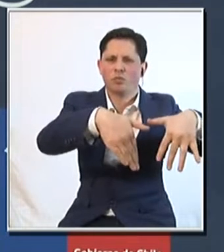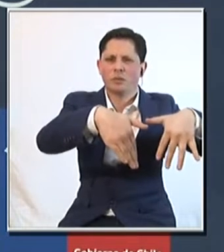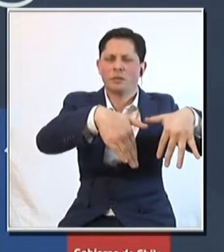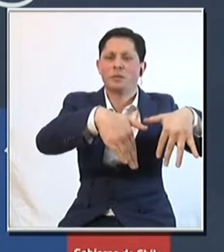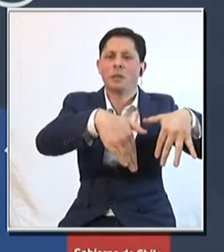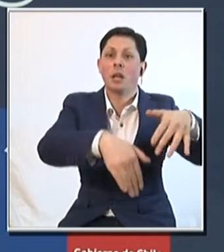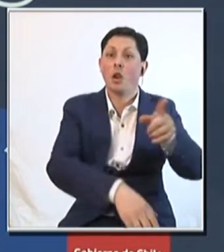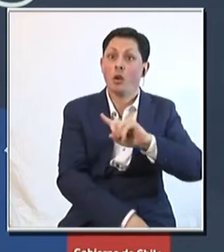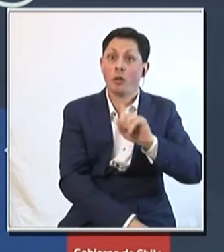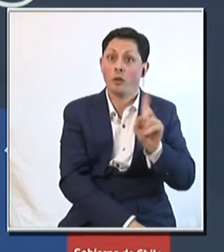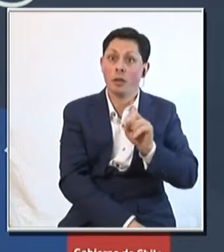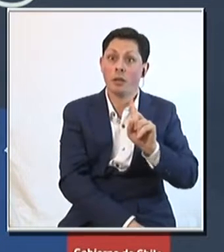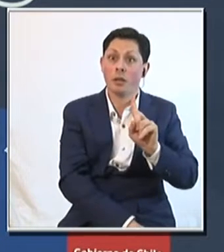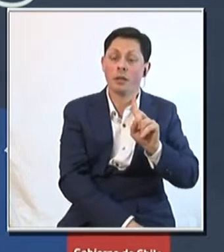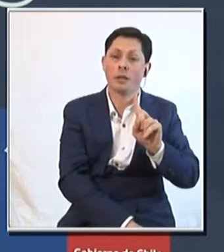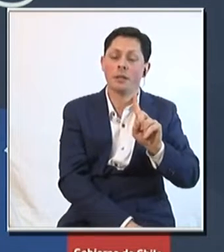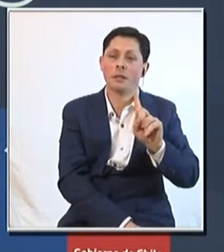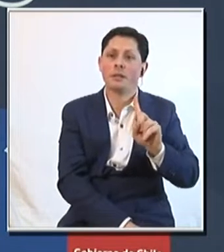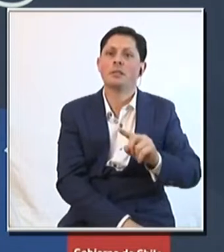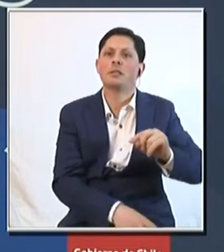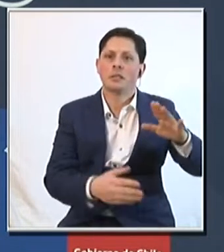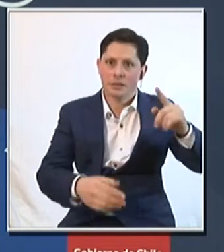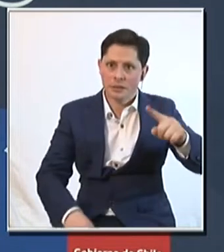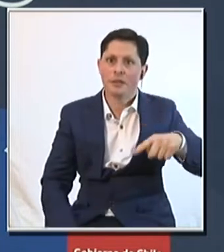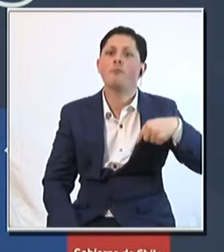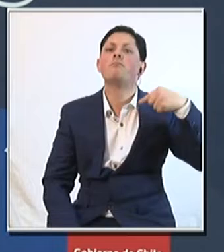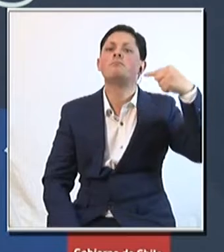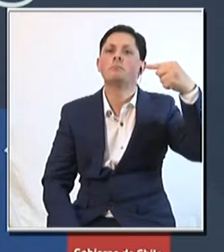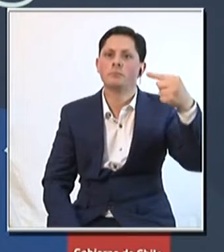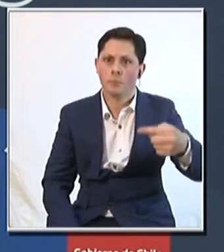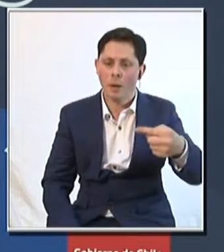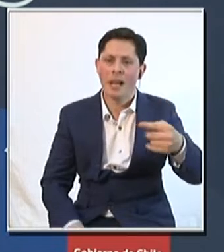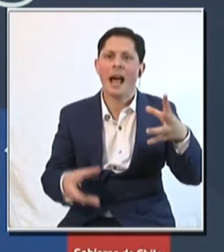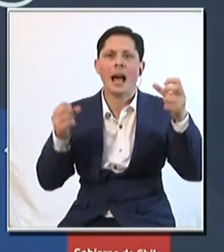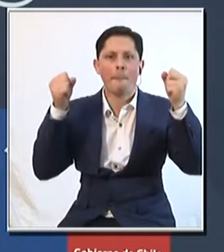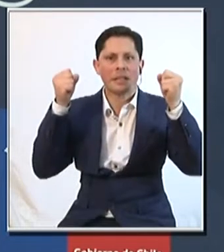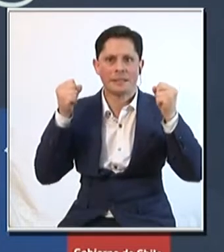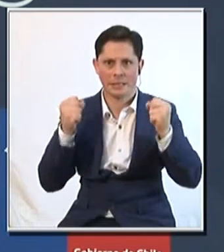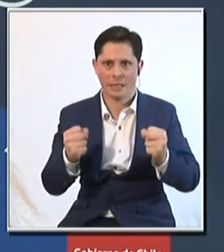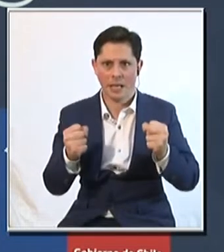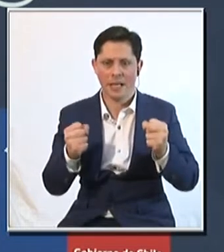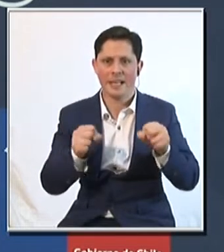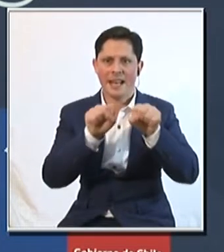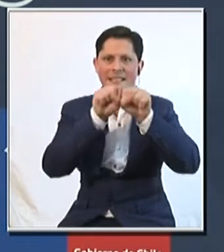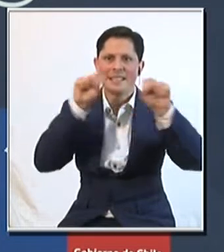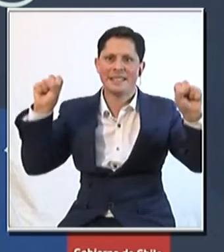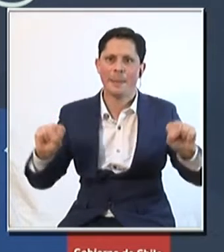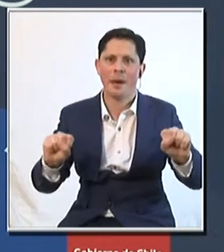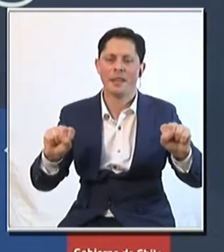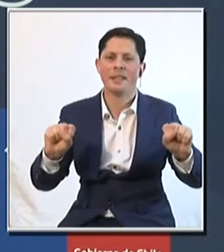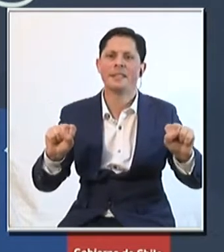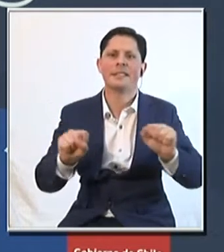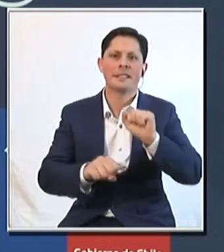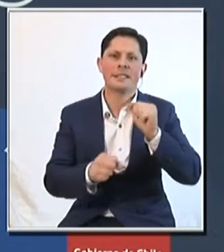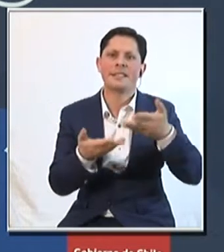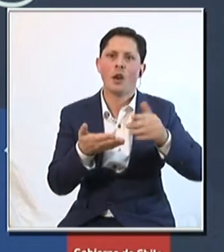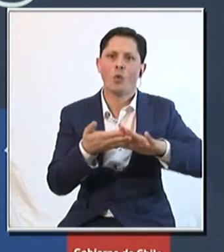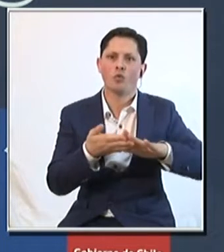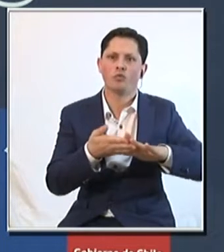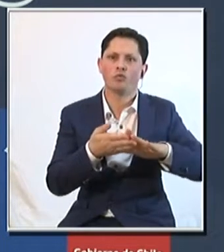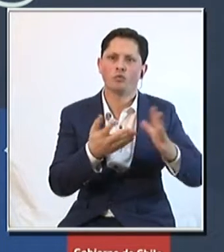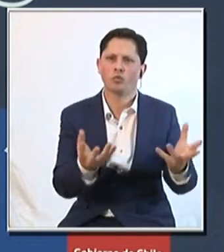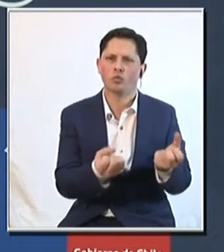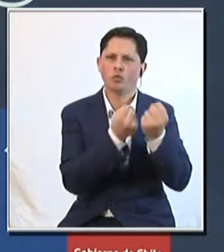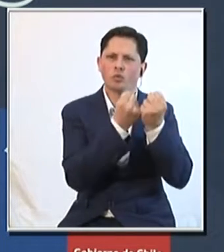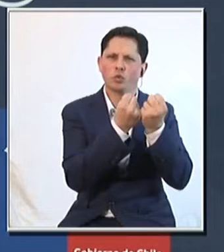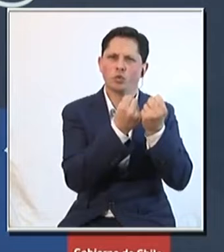Lo que no quita que sigamos y seguiremos reforzando la capacidad del sistema de salud. Pero sí es necesario considerar